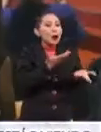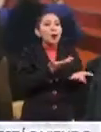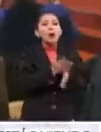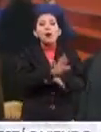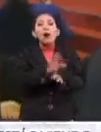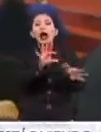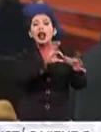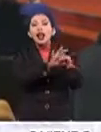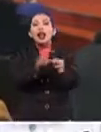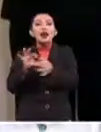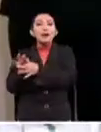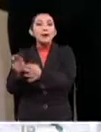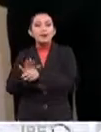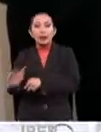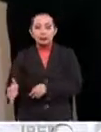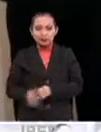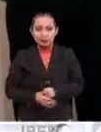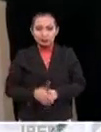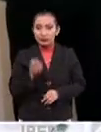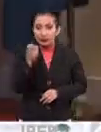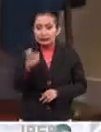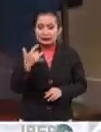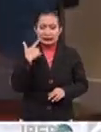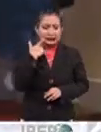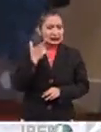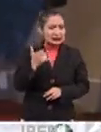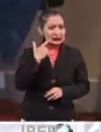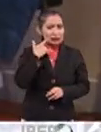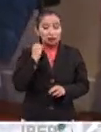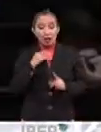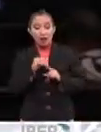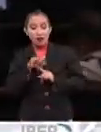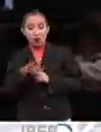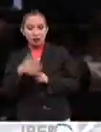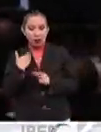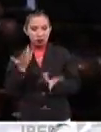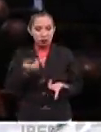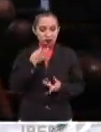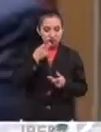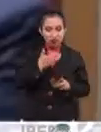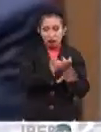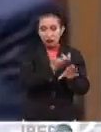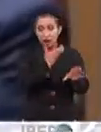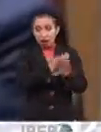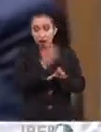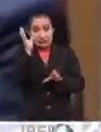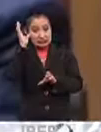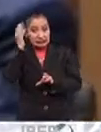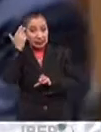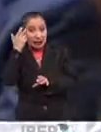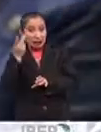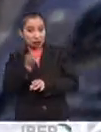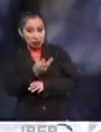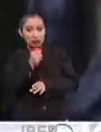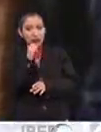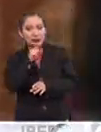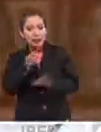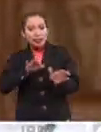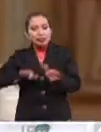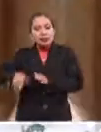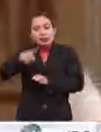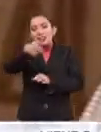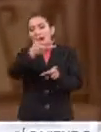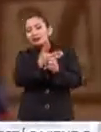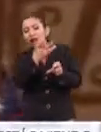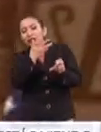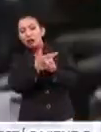entre estas dos naciones. Fue una lucha por influencia básicamente entre Estados Unidos y China, pero también del lado de los